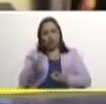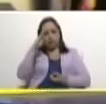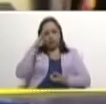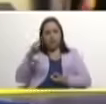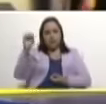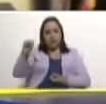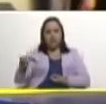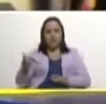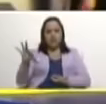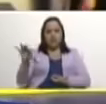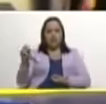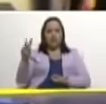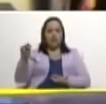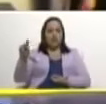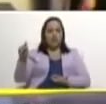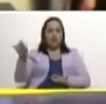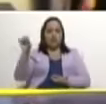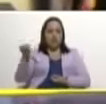Horacio